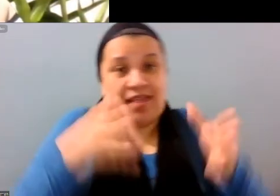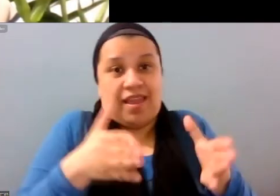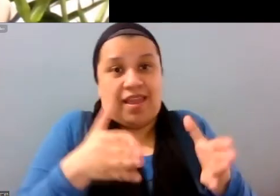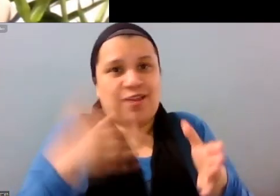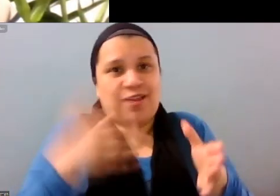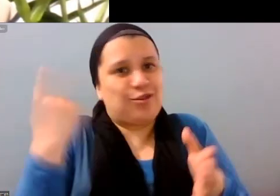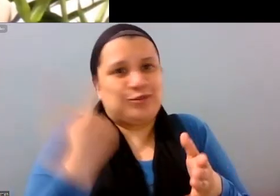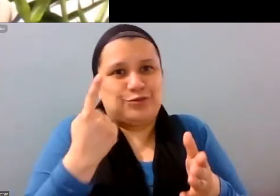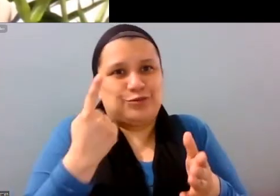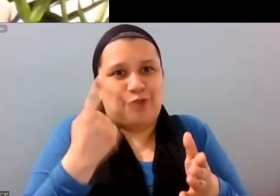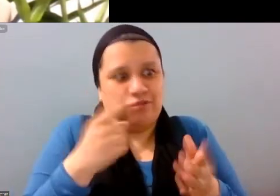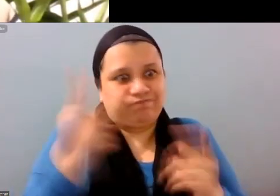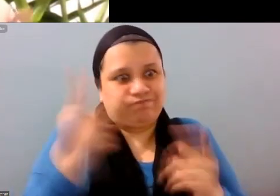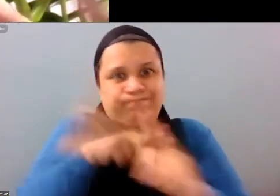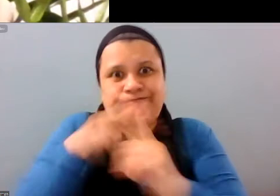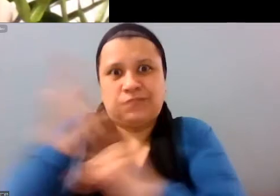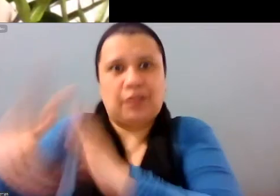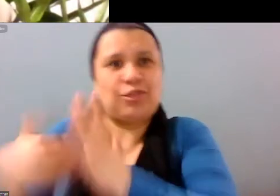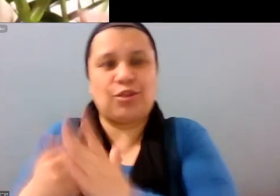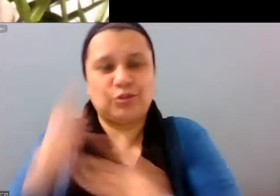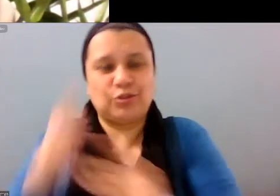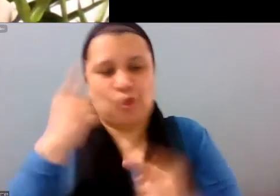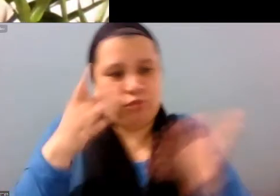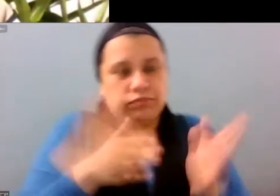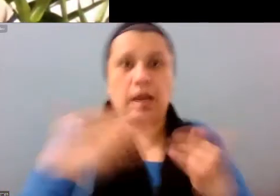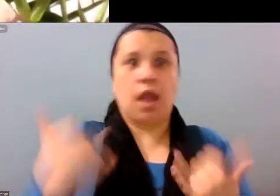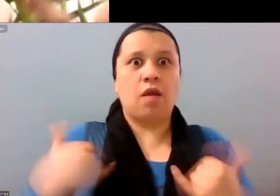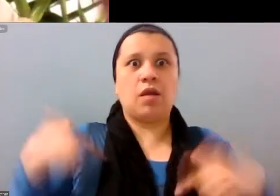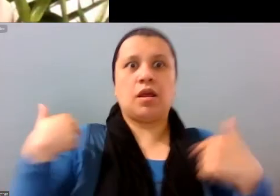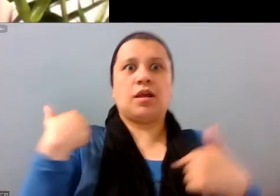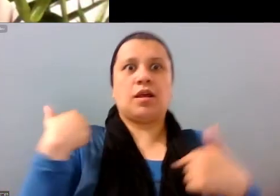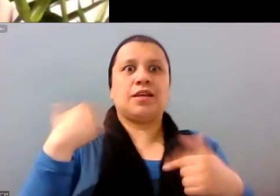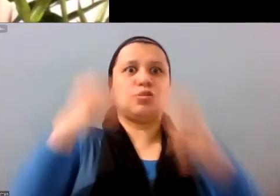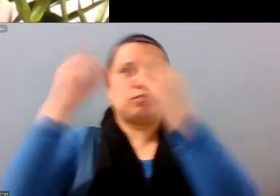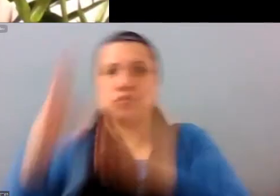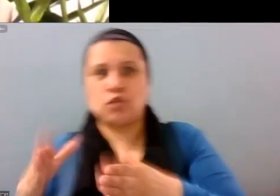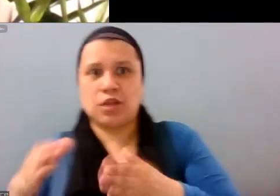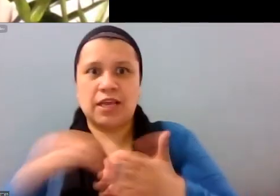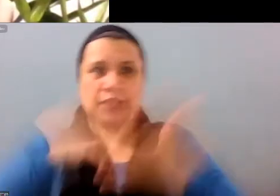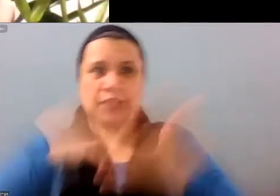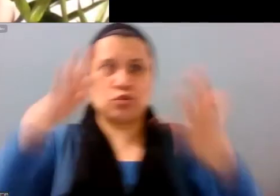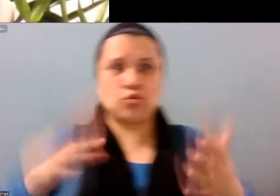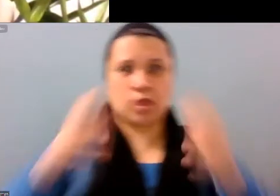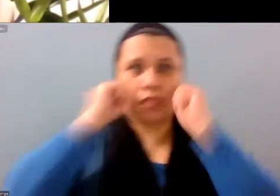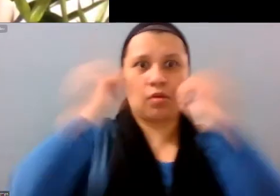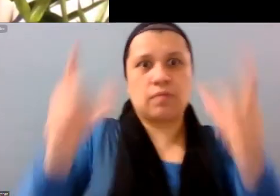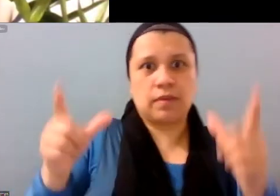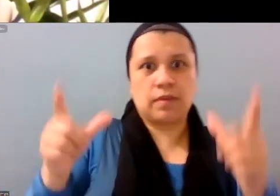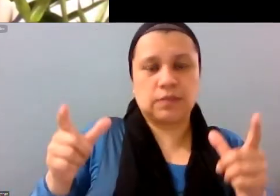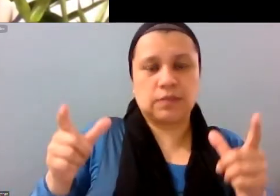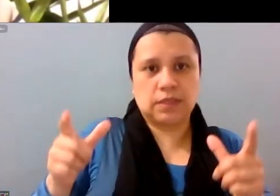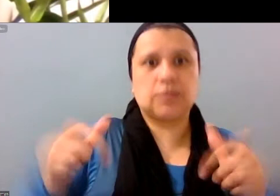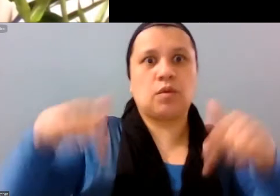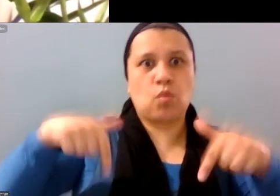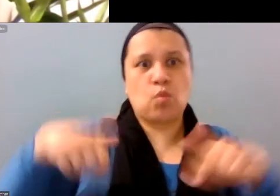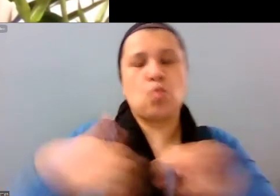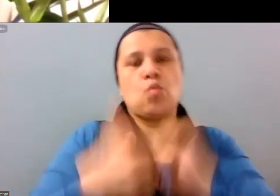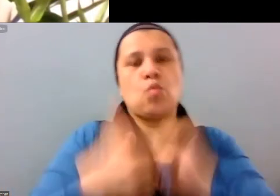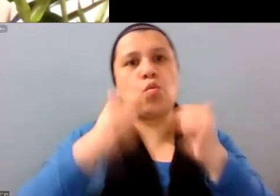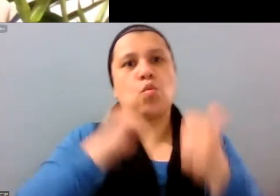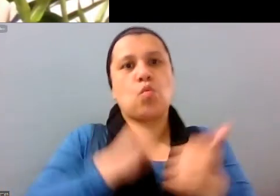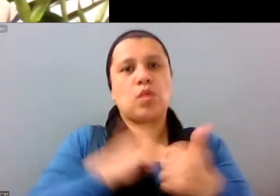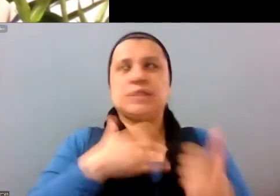entonces por eso fue que a todos nos tomó tanto docentes como estudiantes por sorpresa este este cambio lo sentimos